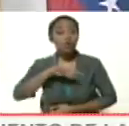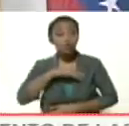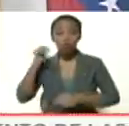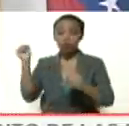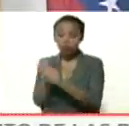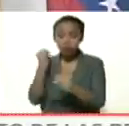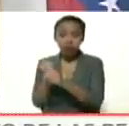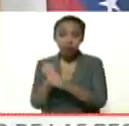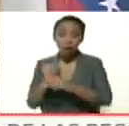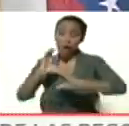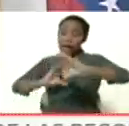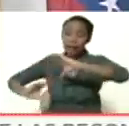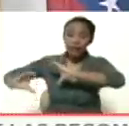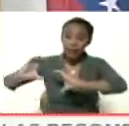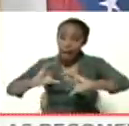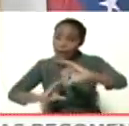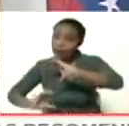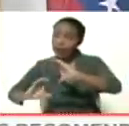trabajando con la ciencia,